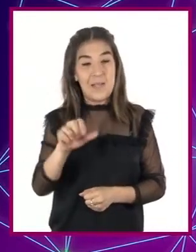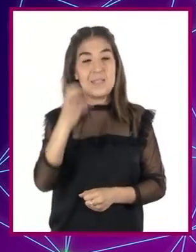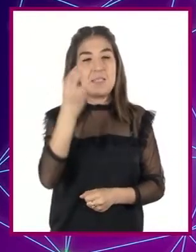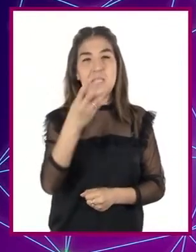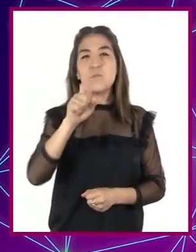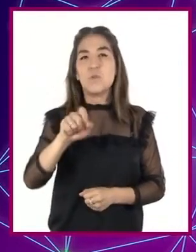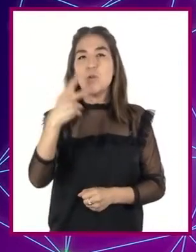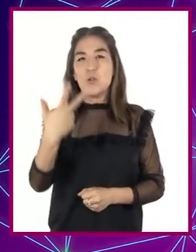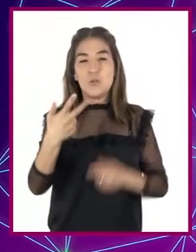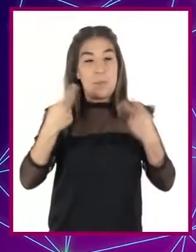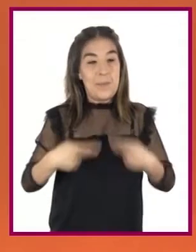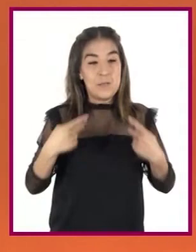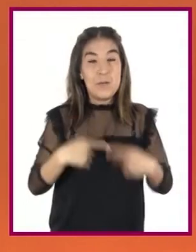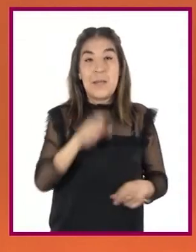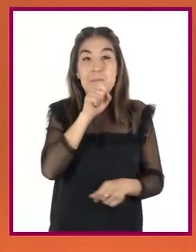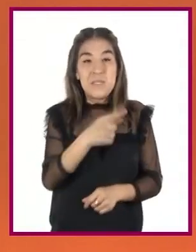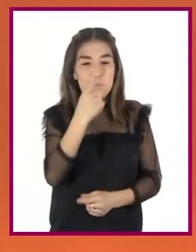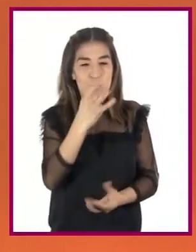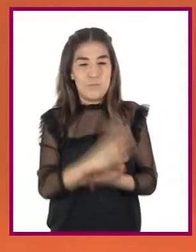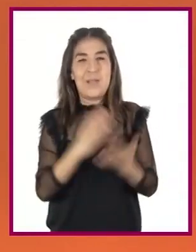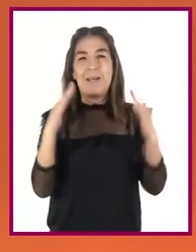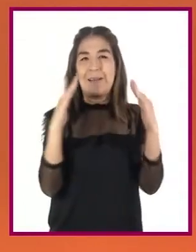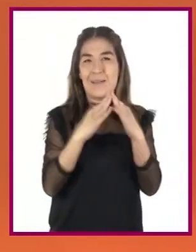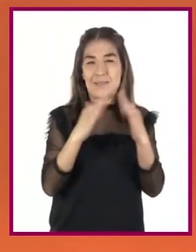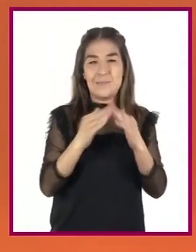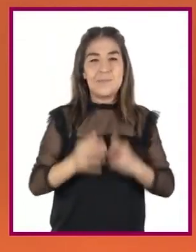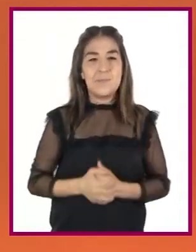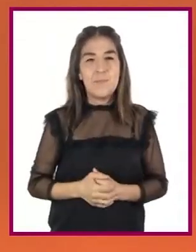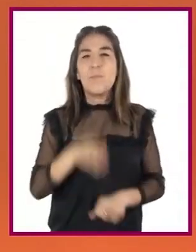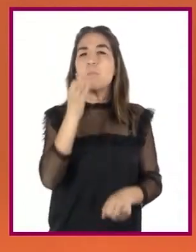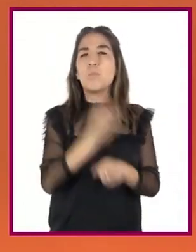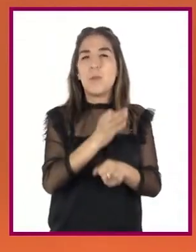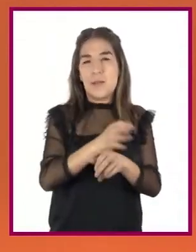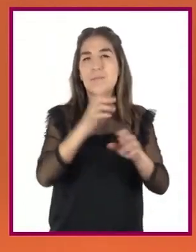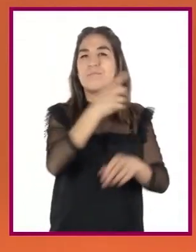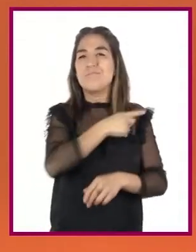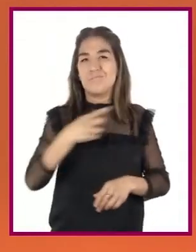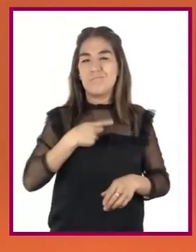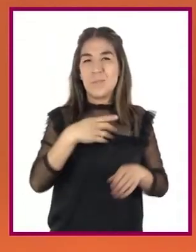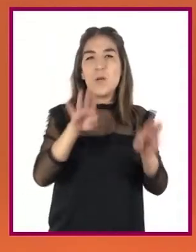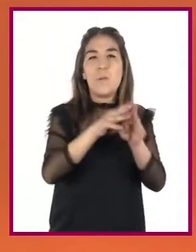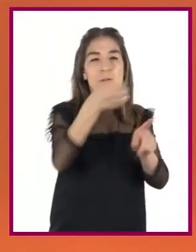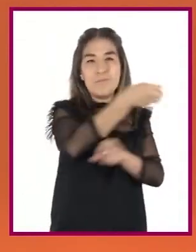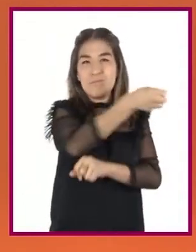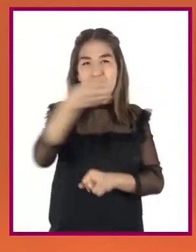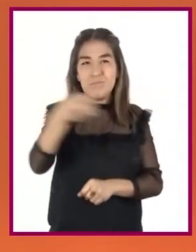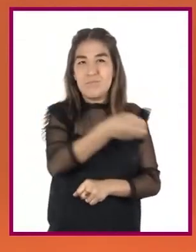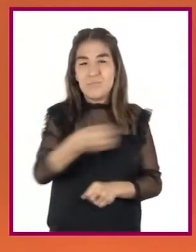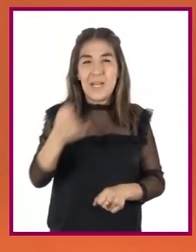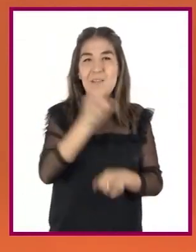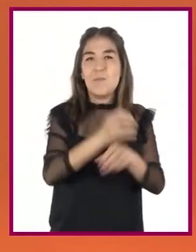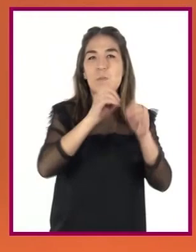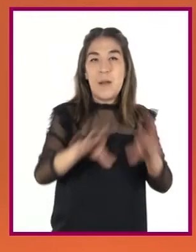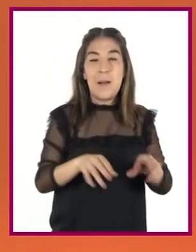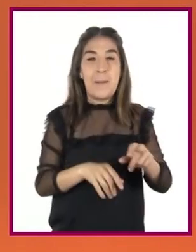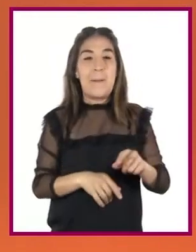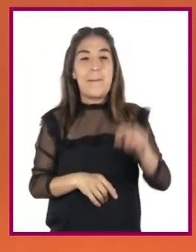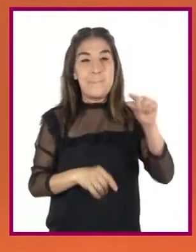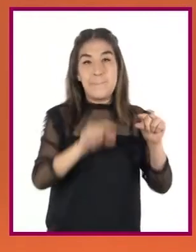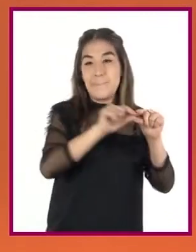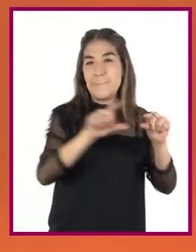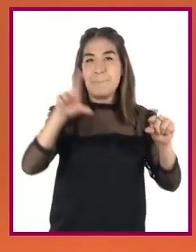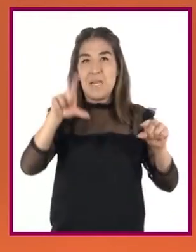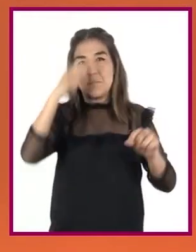3.8 personas por vivienda. Podemos iniciar por organizar los datos de menor a mayor para facilitar el manejo de la